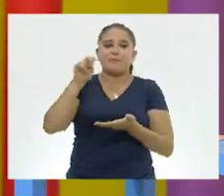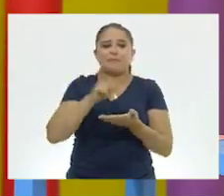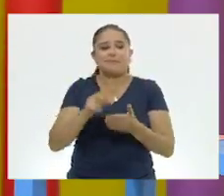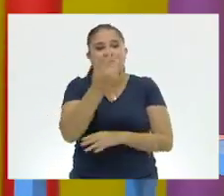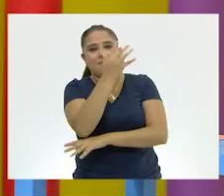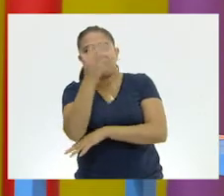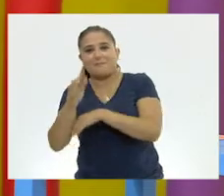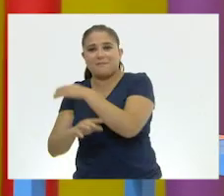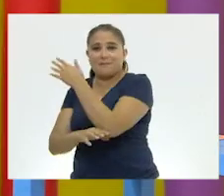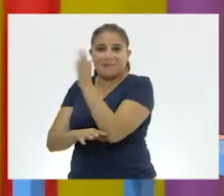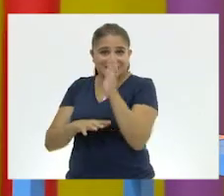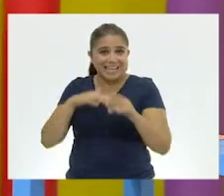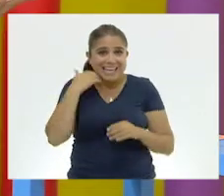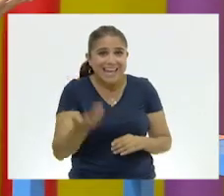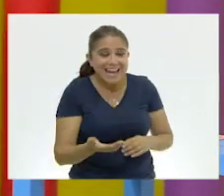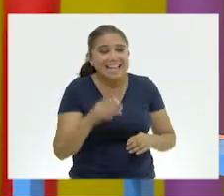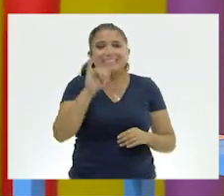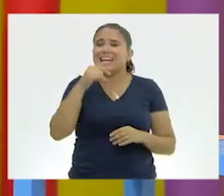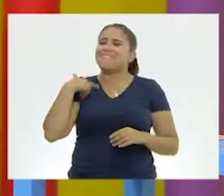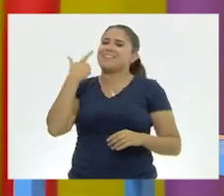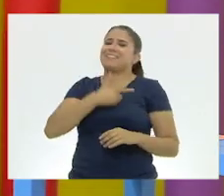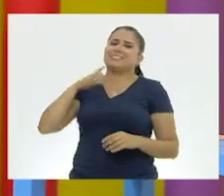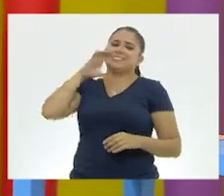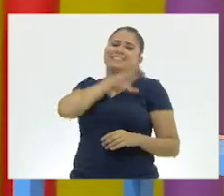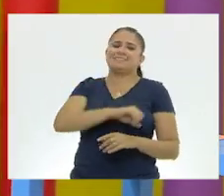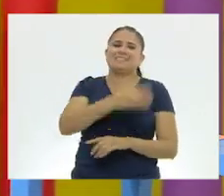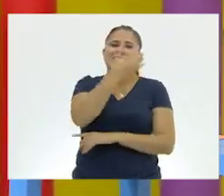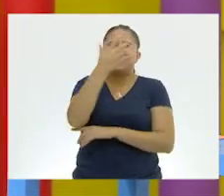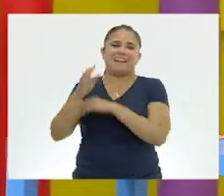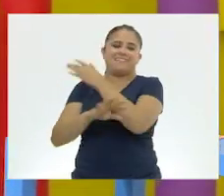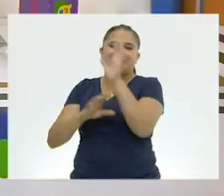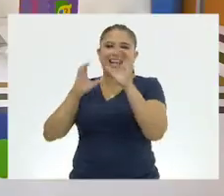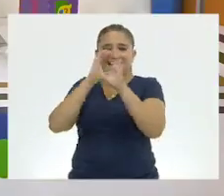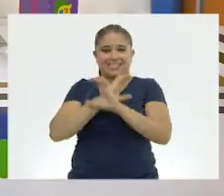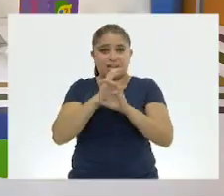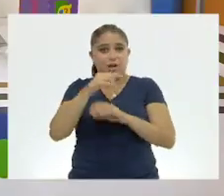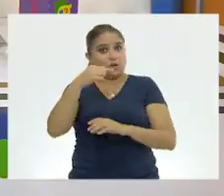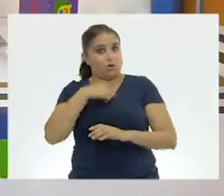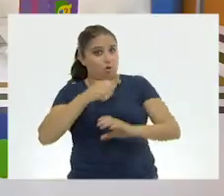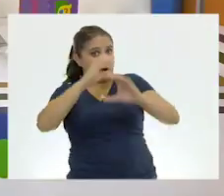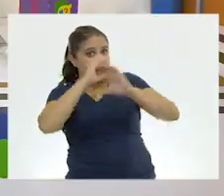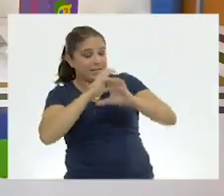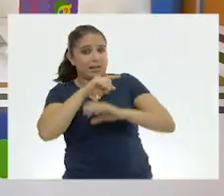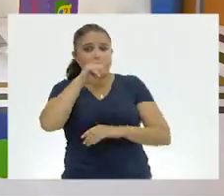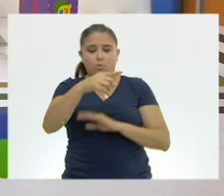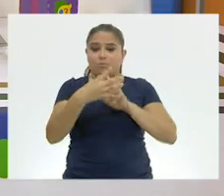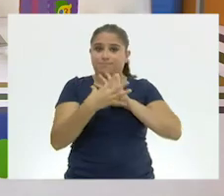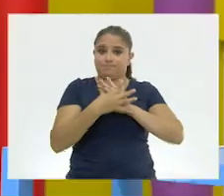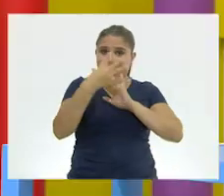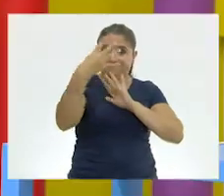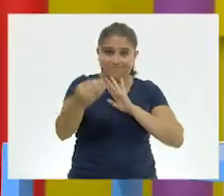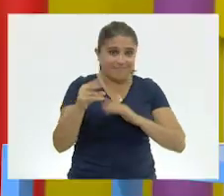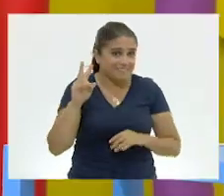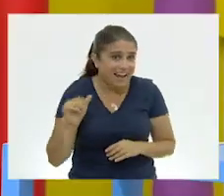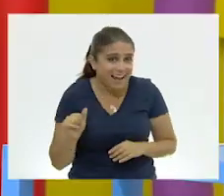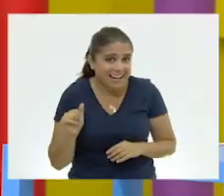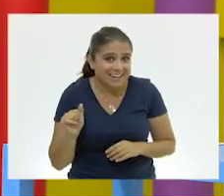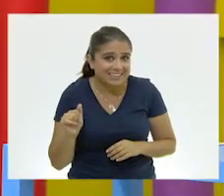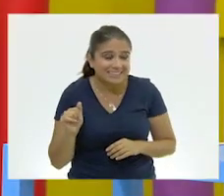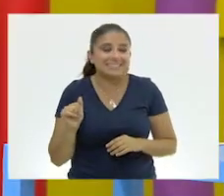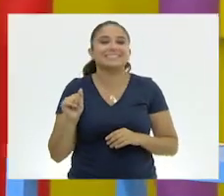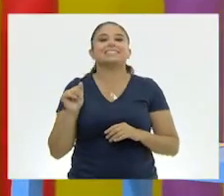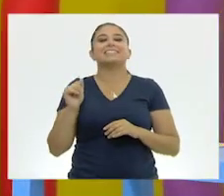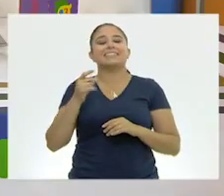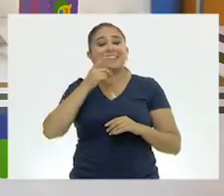bosque? Me encantan las canciones de campamento. Perfecto, entonces yo cantaré y tú repites, ¿te parece? Sí. Muy bien,